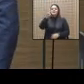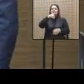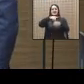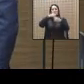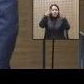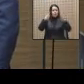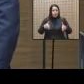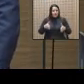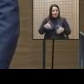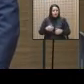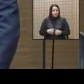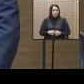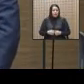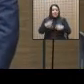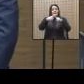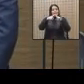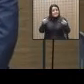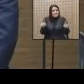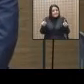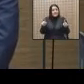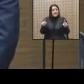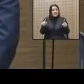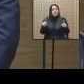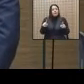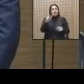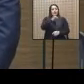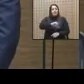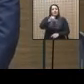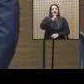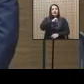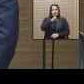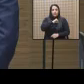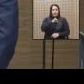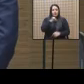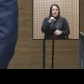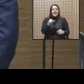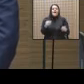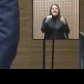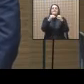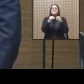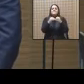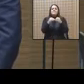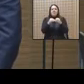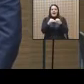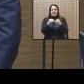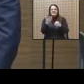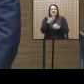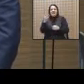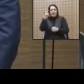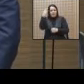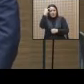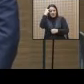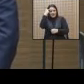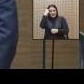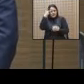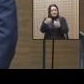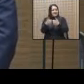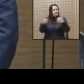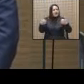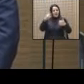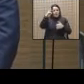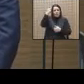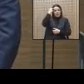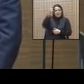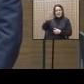diputados, pero sobre todo de una actitud más allá de la politiquería que ustedes nos acusan a